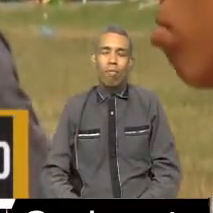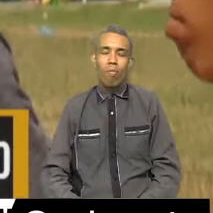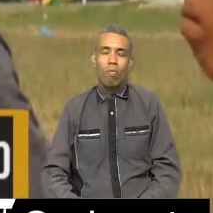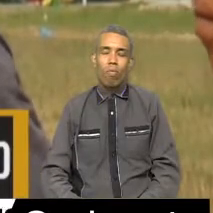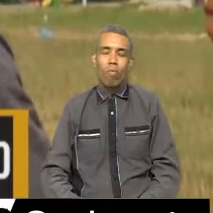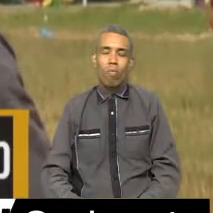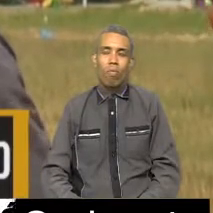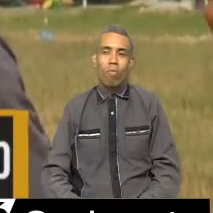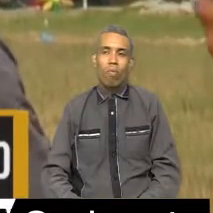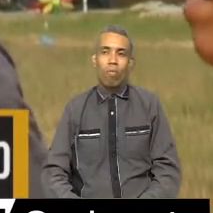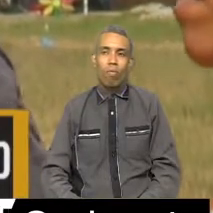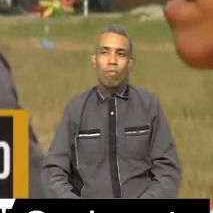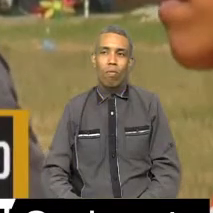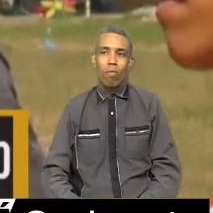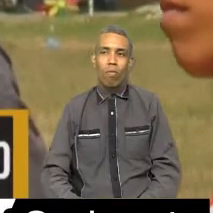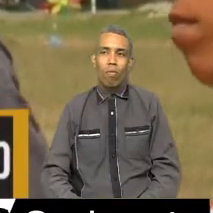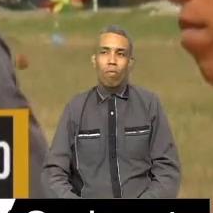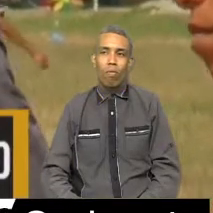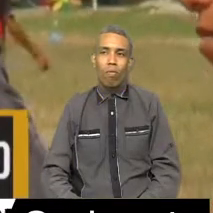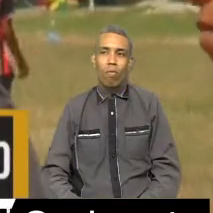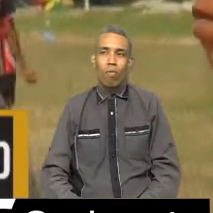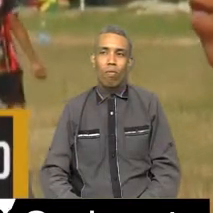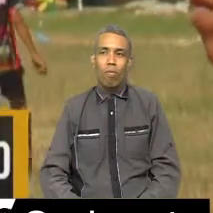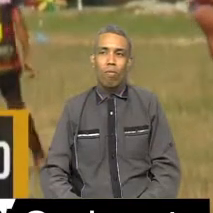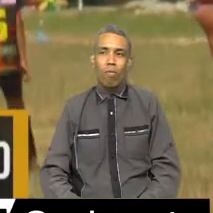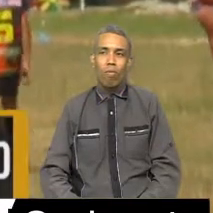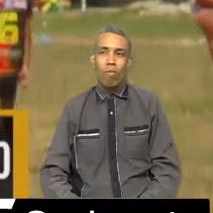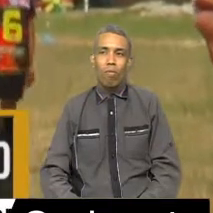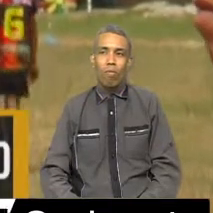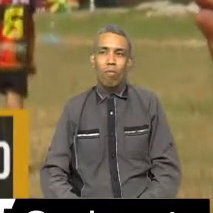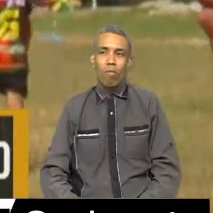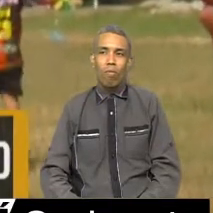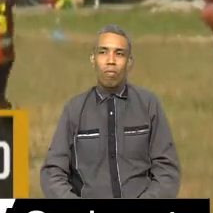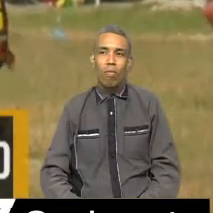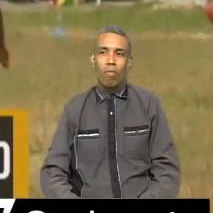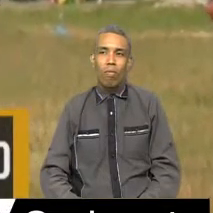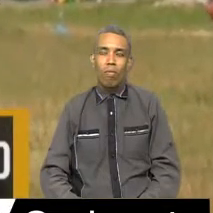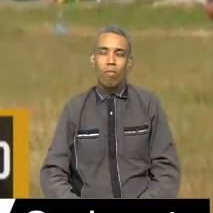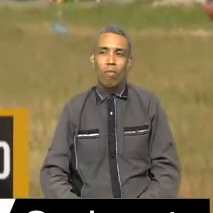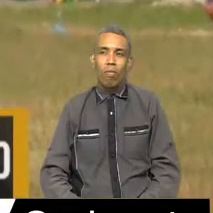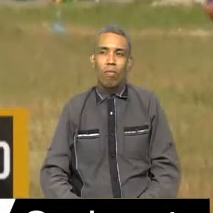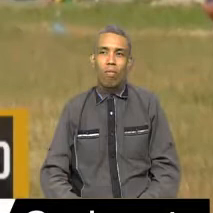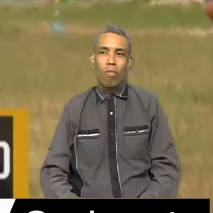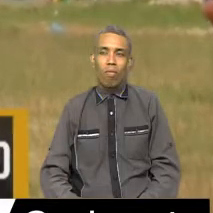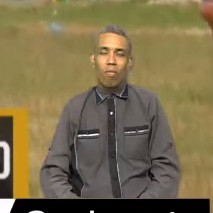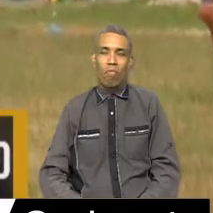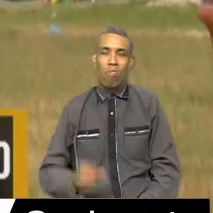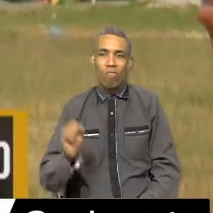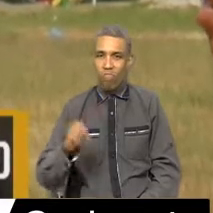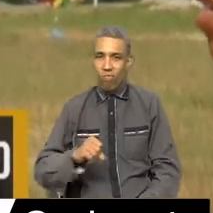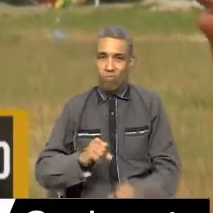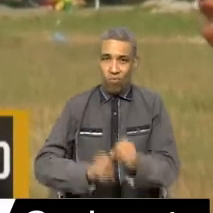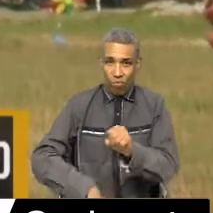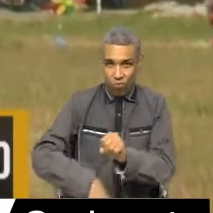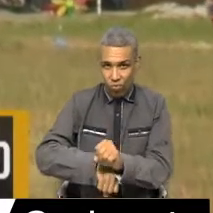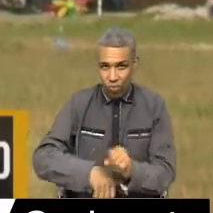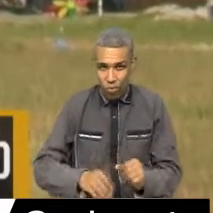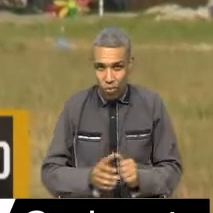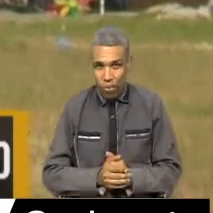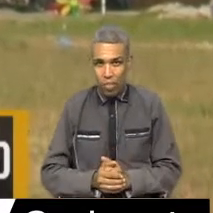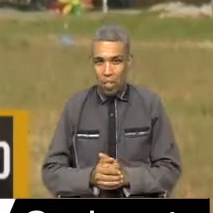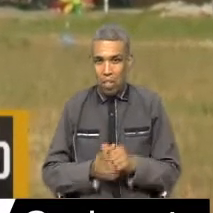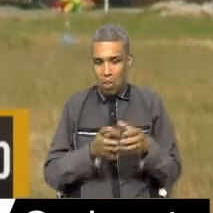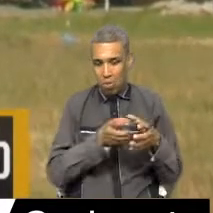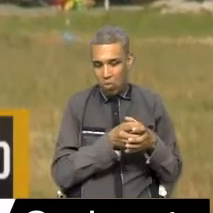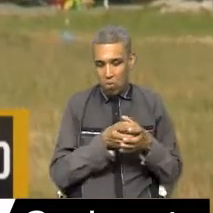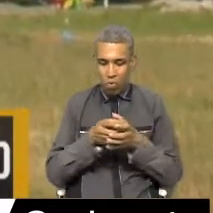estamos en un proyecto de fútbol. En esta parte de fútbol se dice Talento y Unión Barranca,